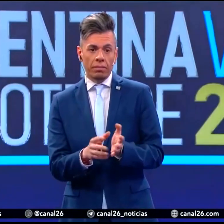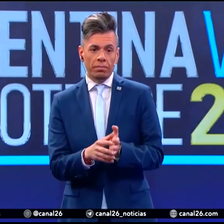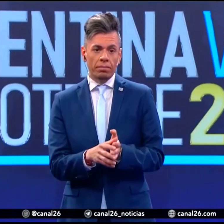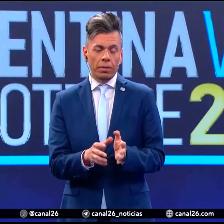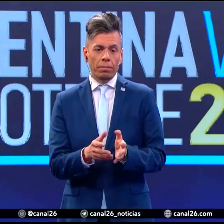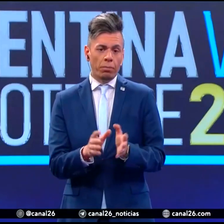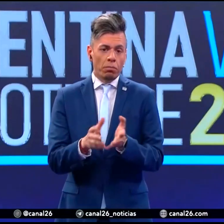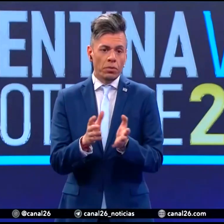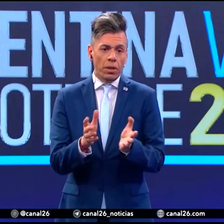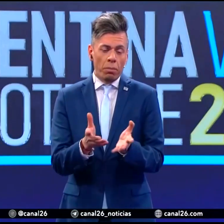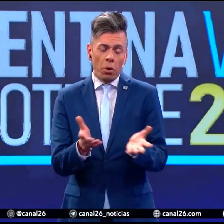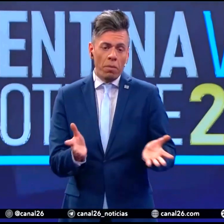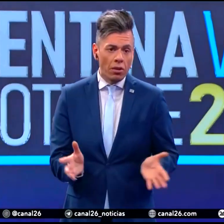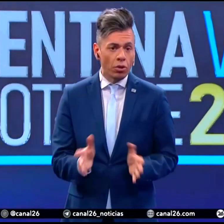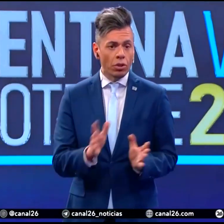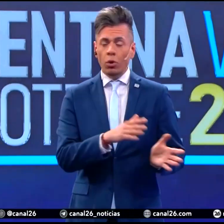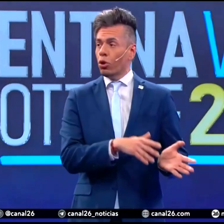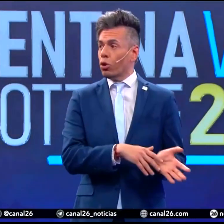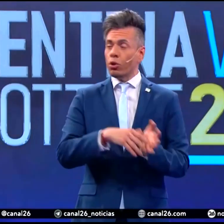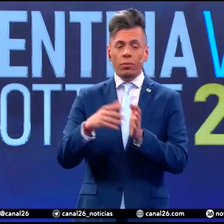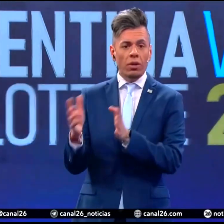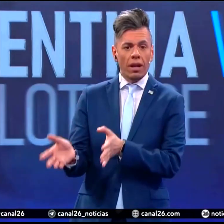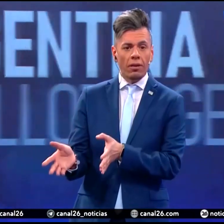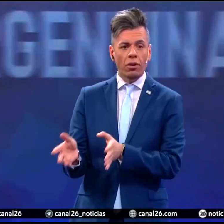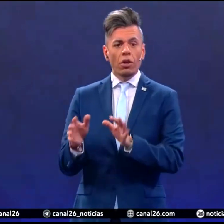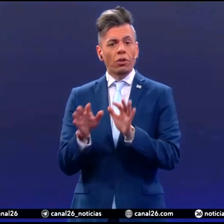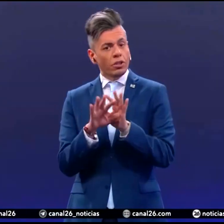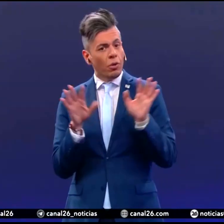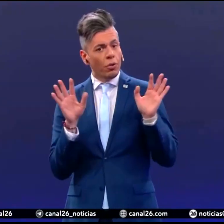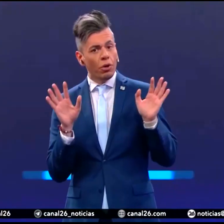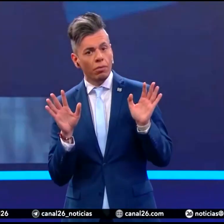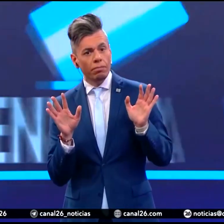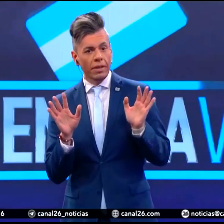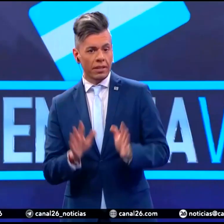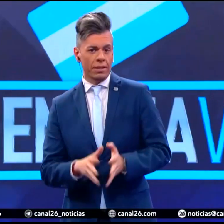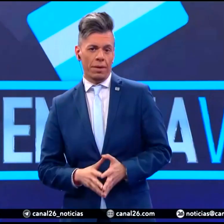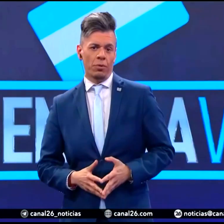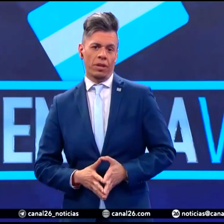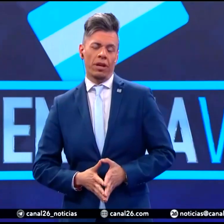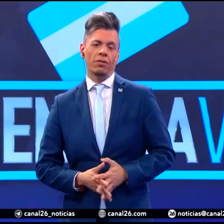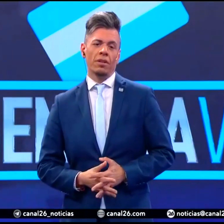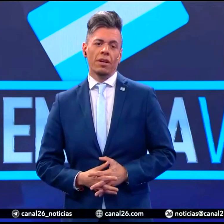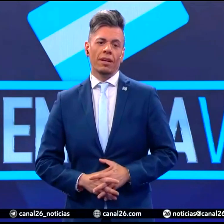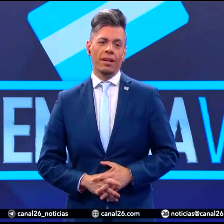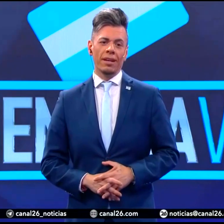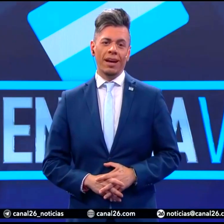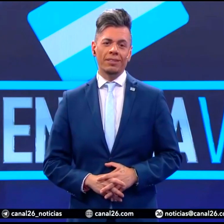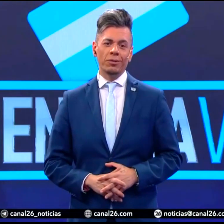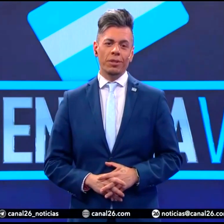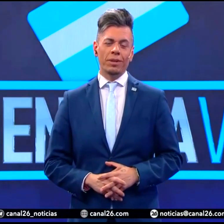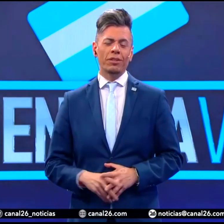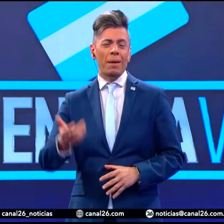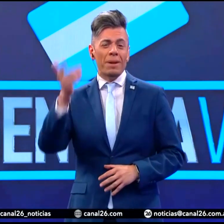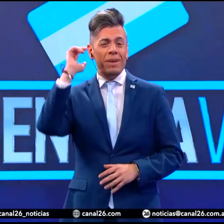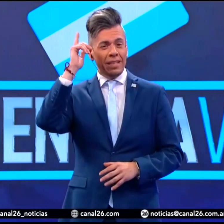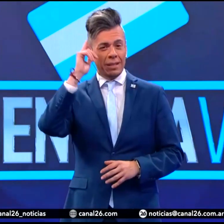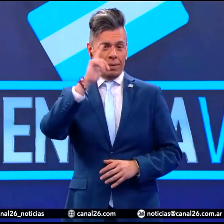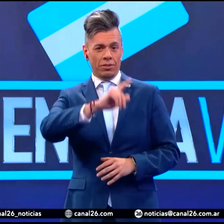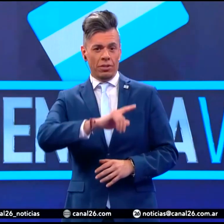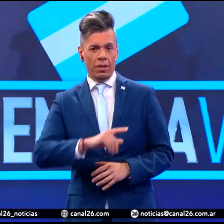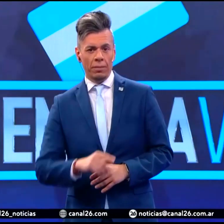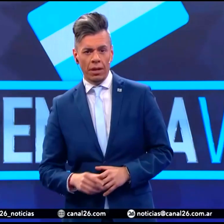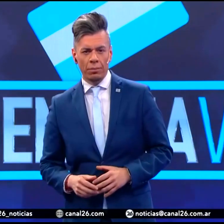relativamente por un tiempo promedio, ni muy corto ni muy largo, donde se lo vio bastante más moderado que las